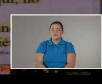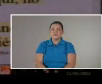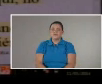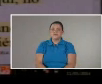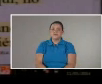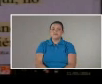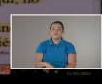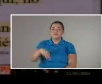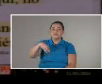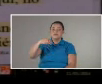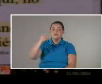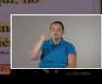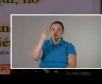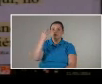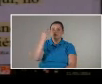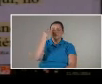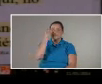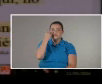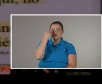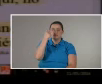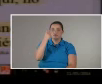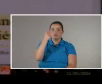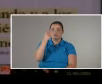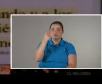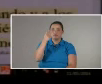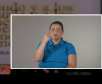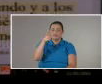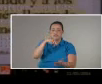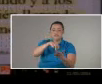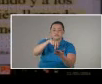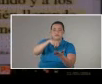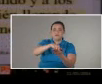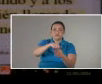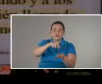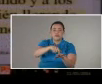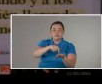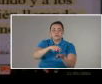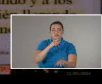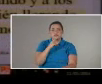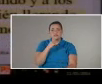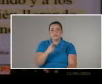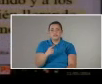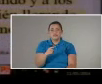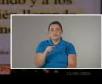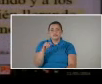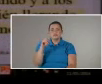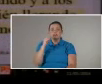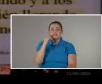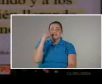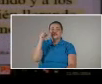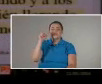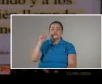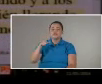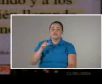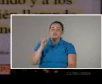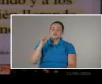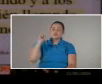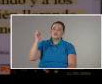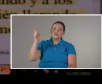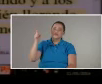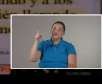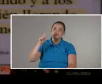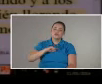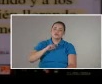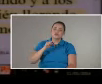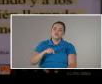María, cuando llegó donde estaba Jesús, al verlo, se postró a sus pies diciéndole: Señor, si hubieras estado aquí, no habría